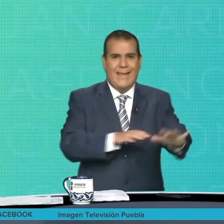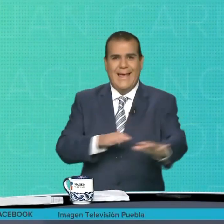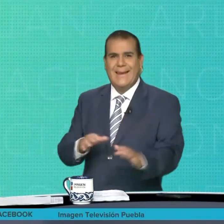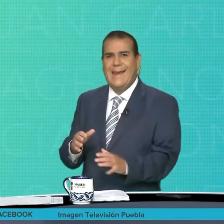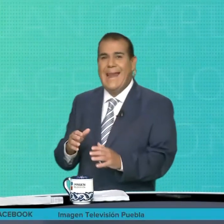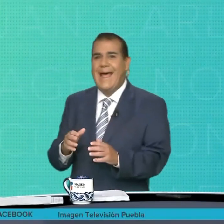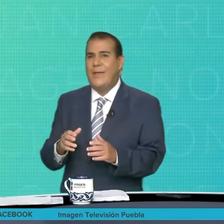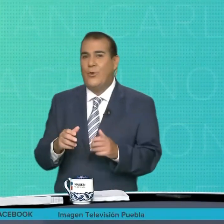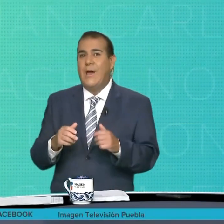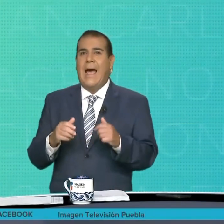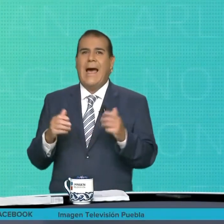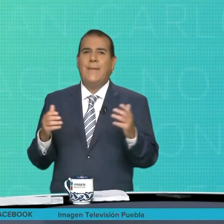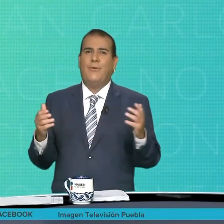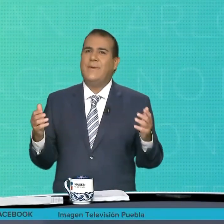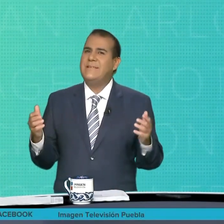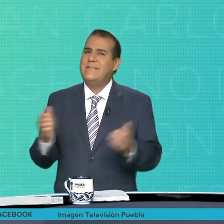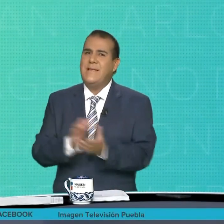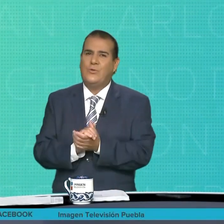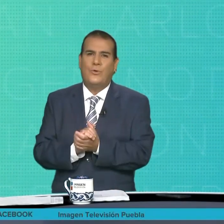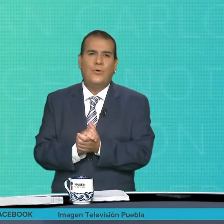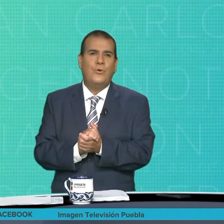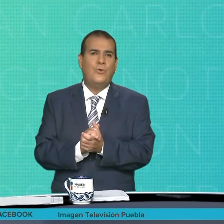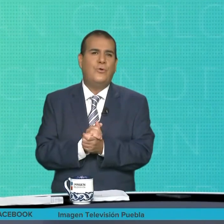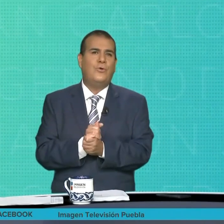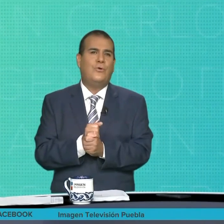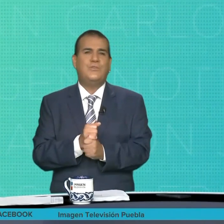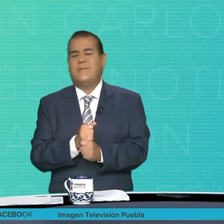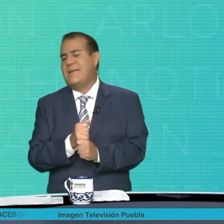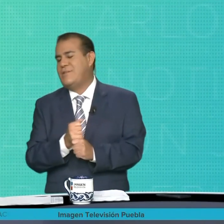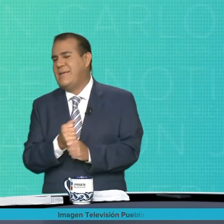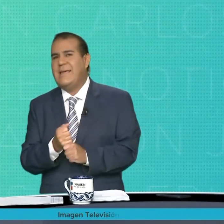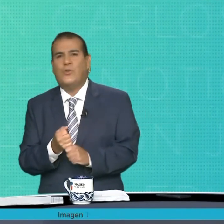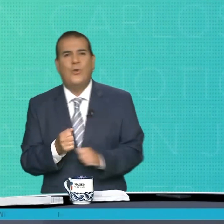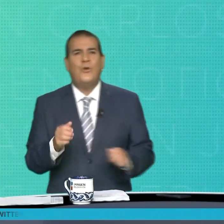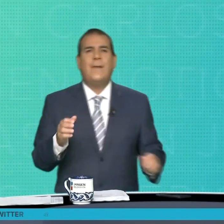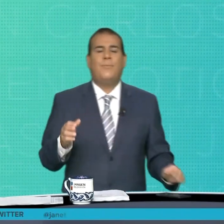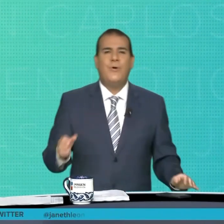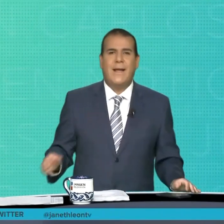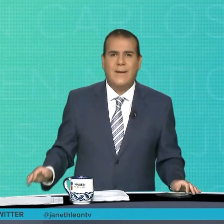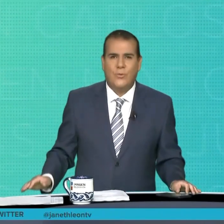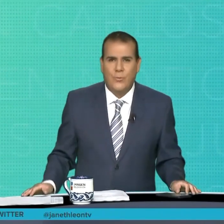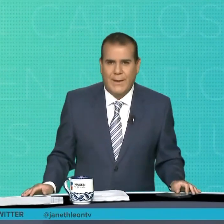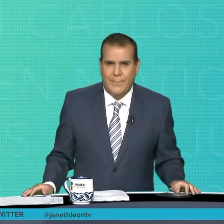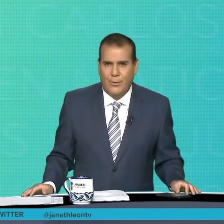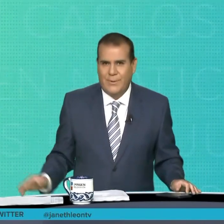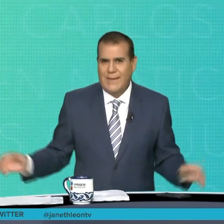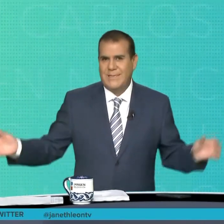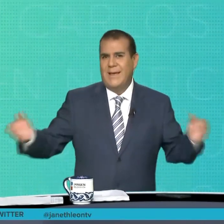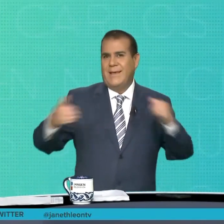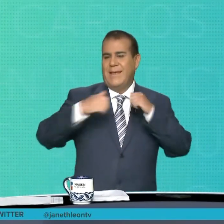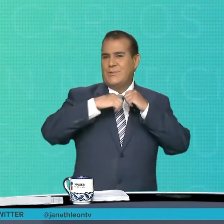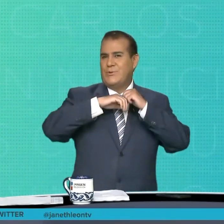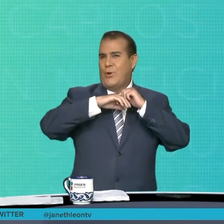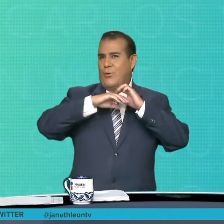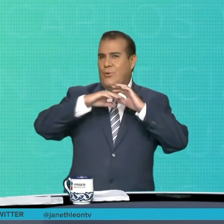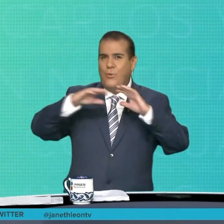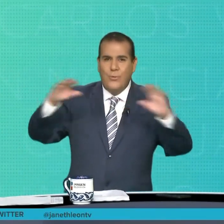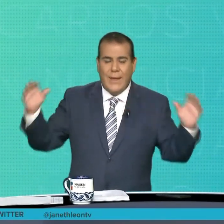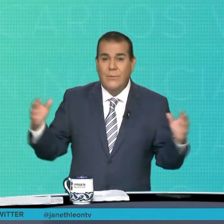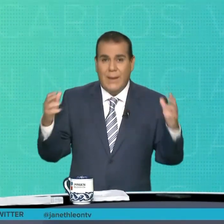a cualquier lado. ¡Ay, pobrecito! No, no, no, está chiquito, no le pongan cubrebocas,